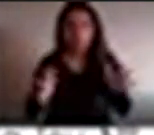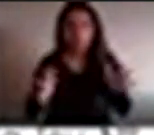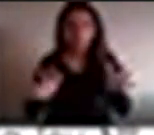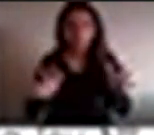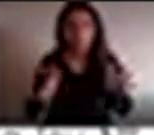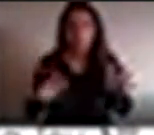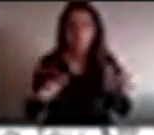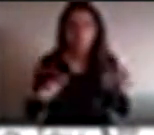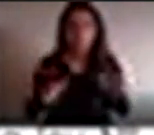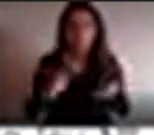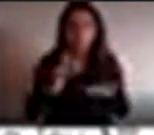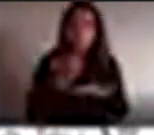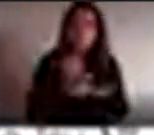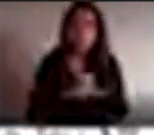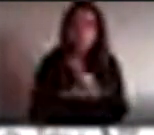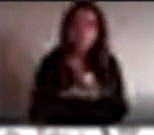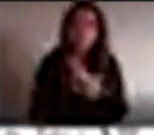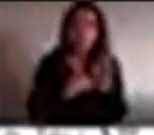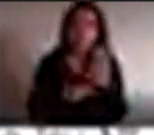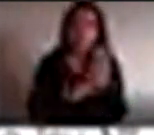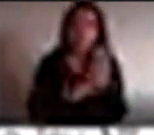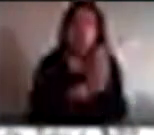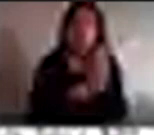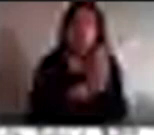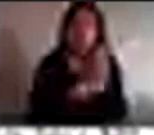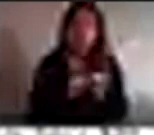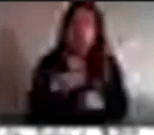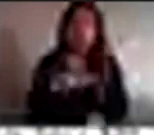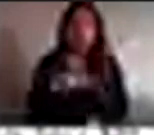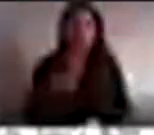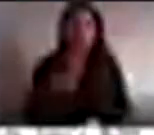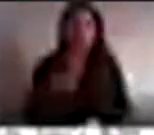salario mínimo en Chile son